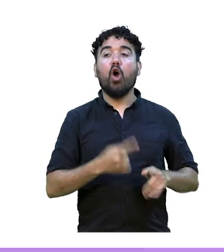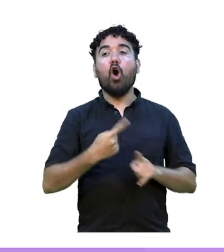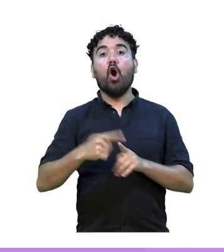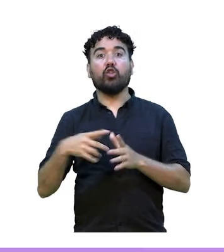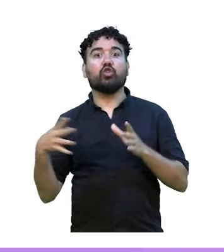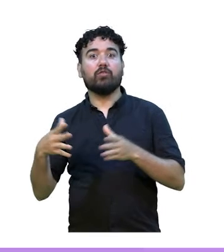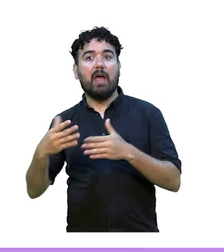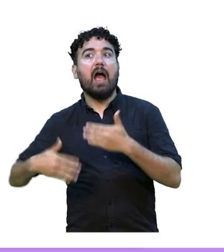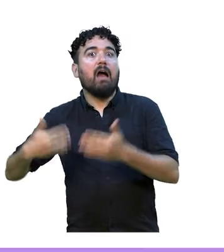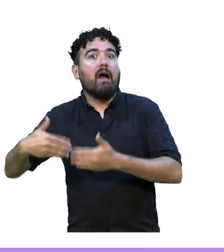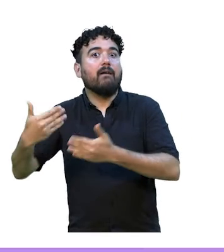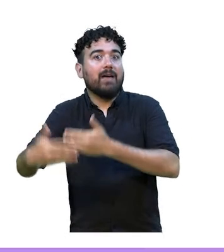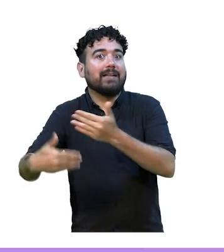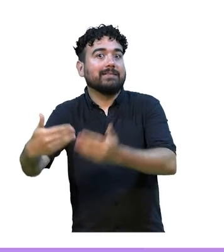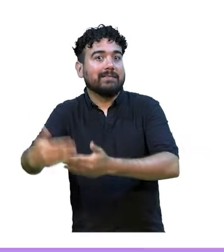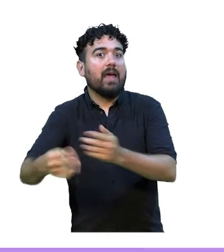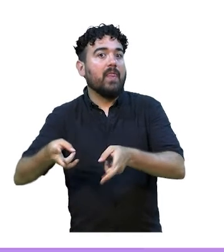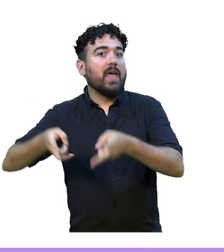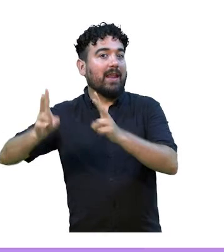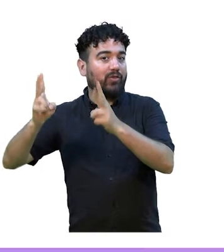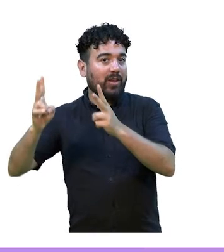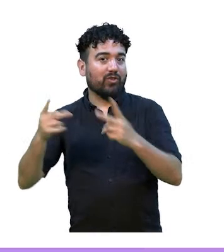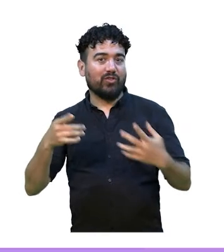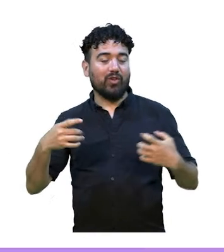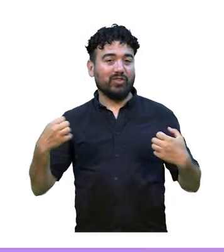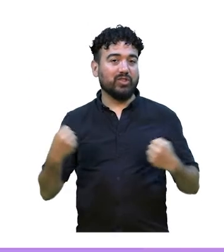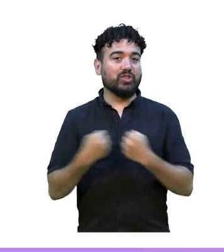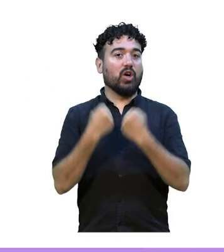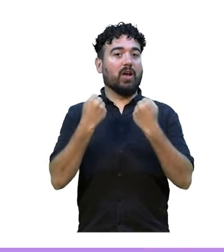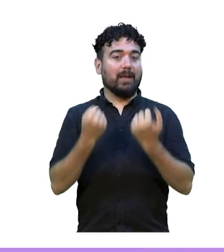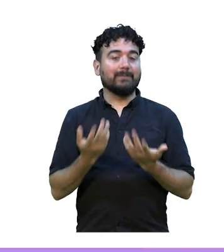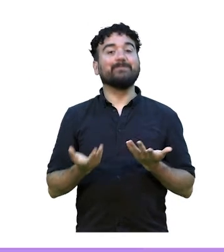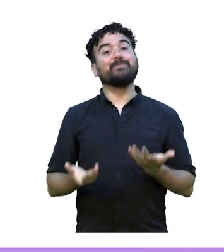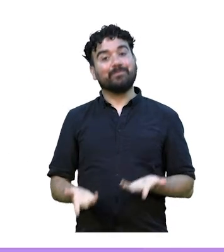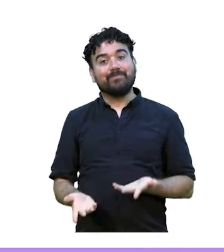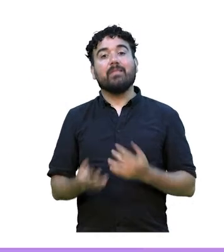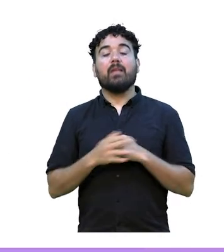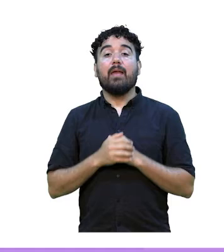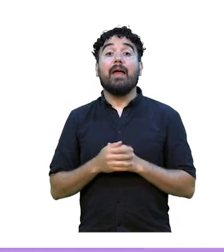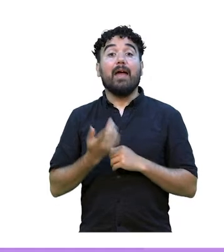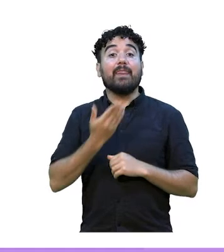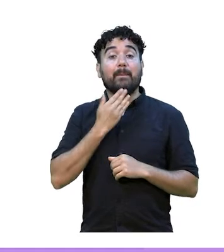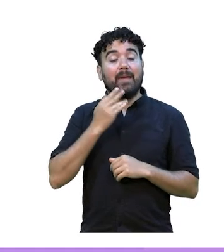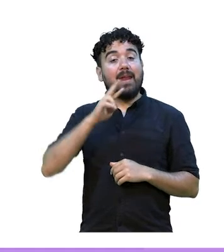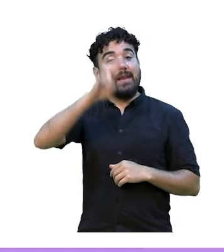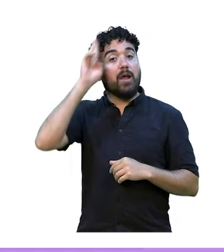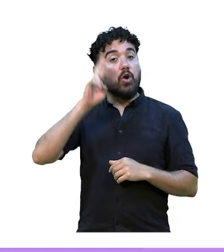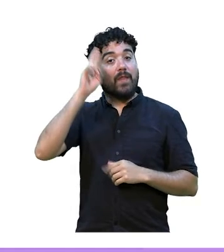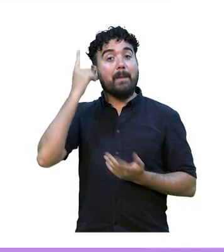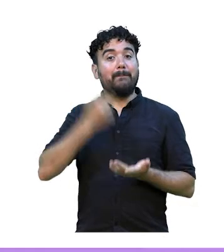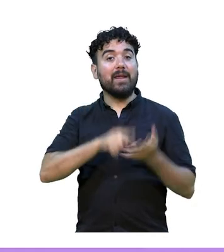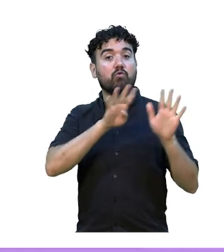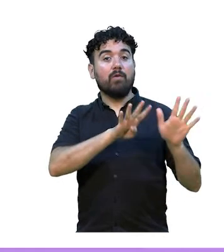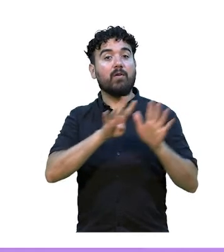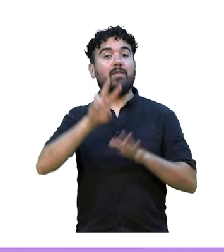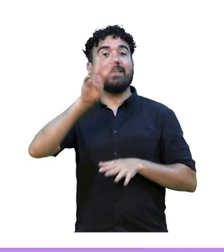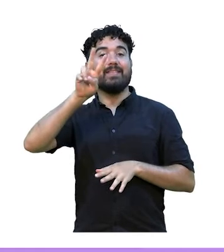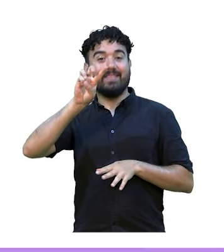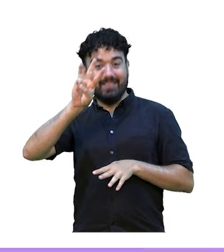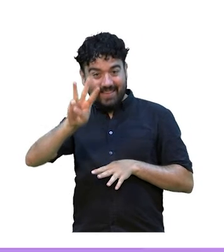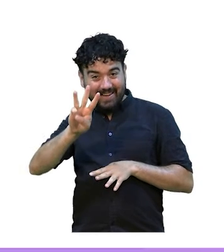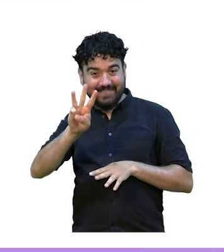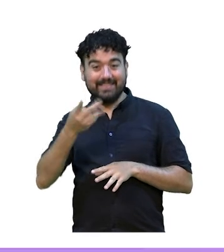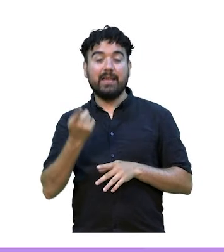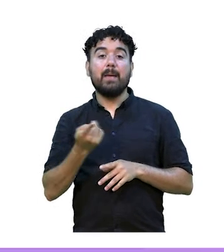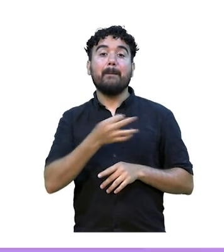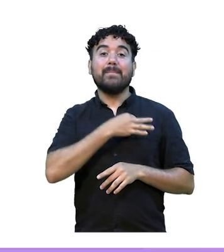materia de atmósfera de derechos se tensiona, ¿ya? Hay que recordar también, en el 93